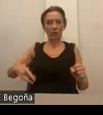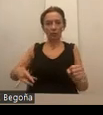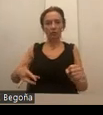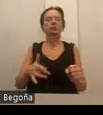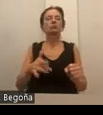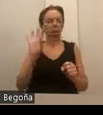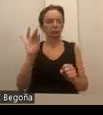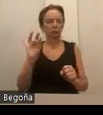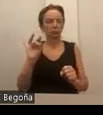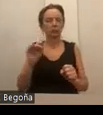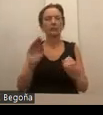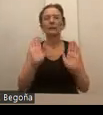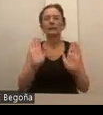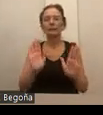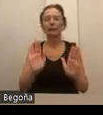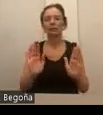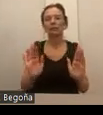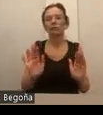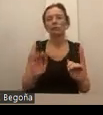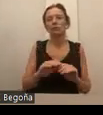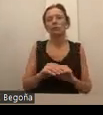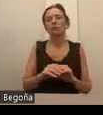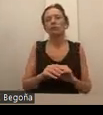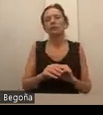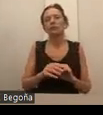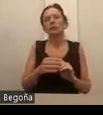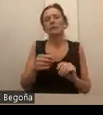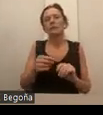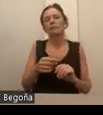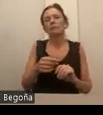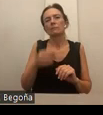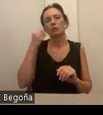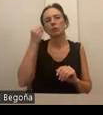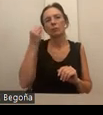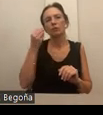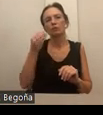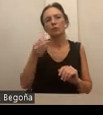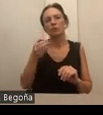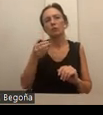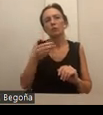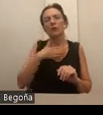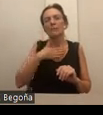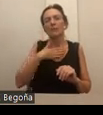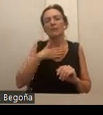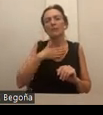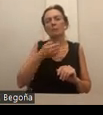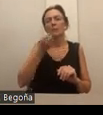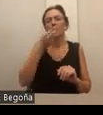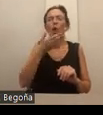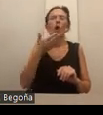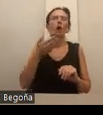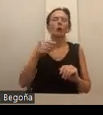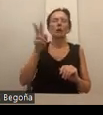sentido. Lo que pasa es que quizás más que el reishi, yo me iría más quizás al Vitactive, por ejemplo,